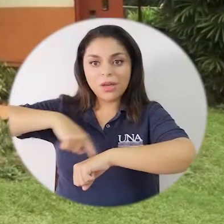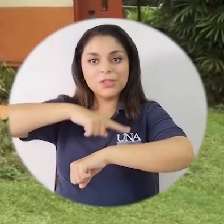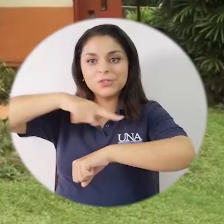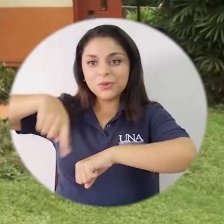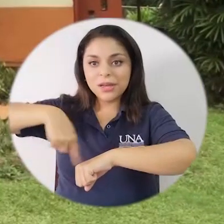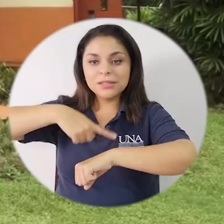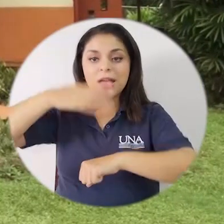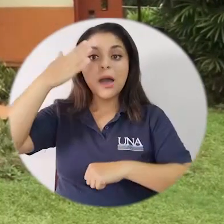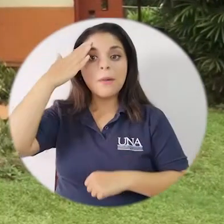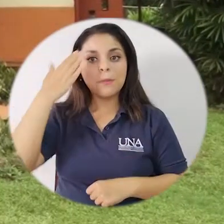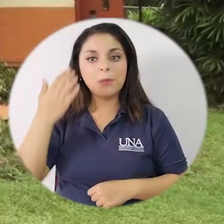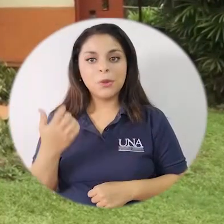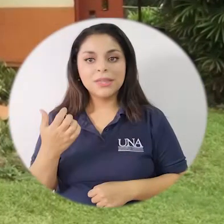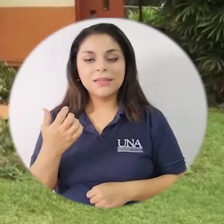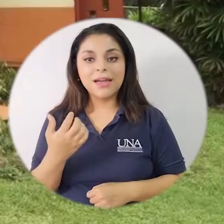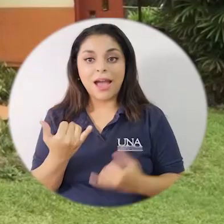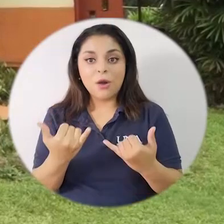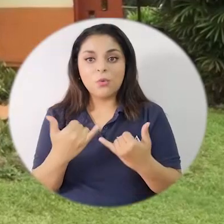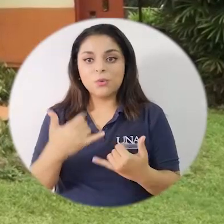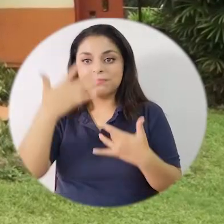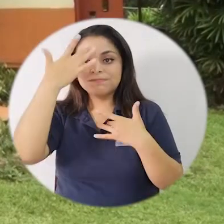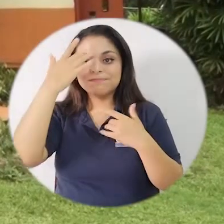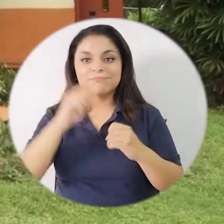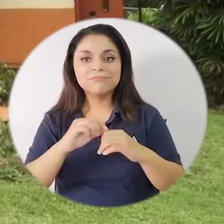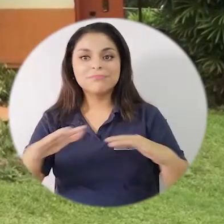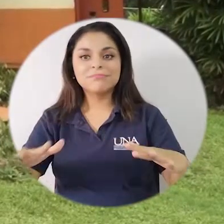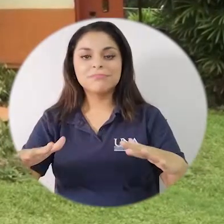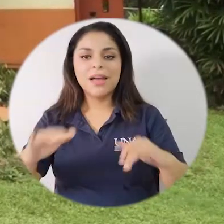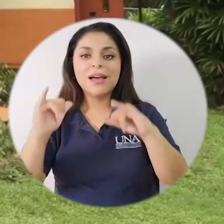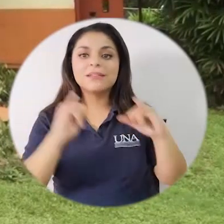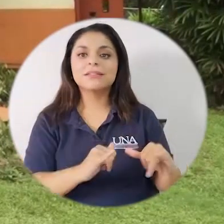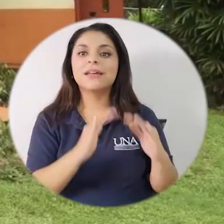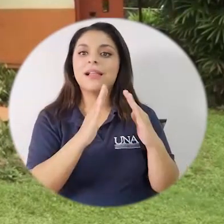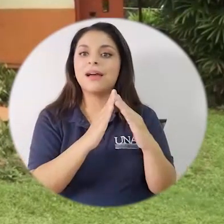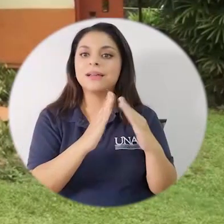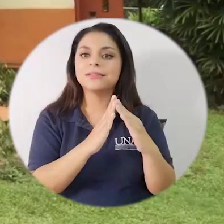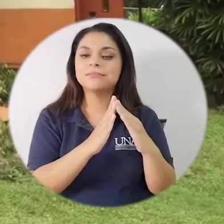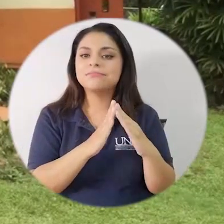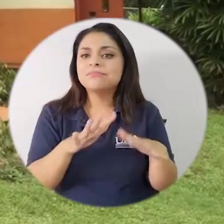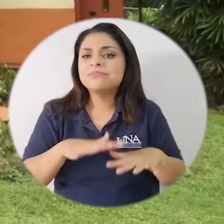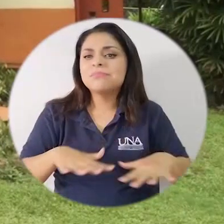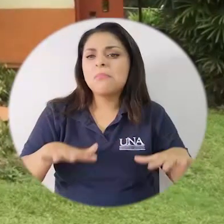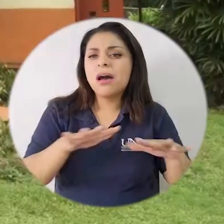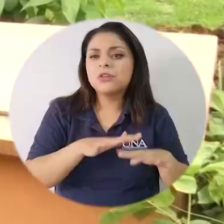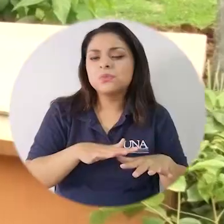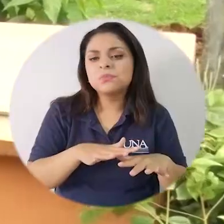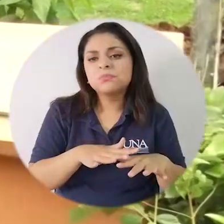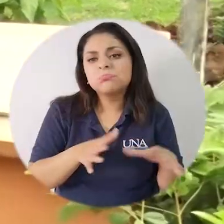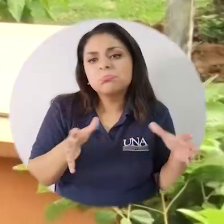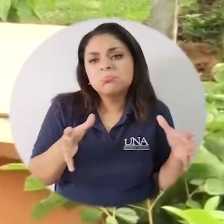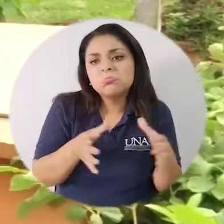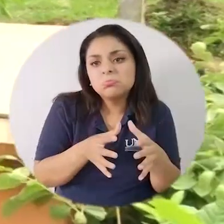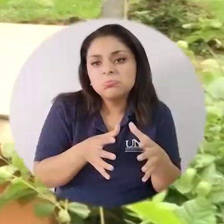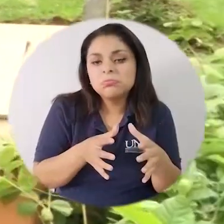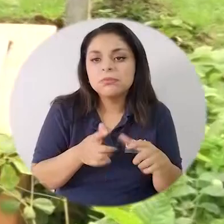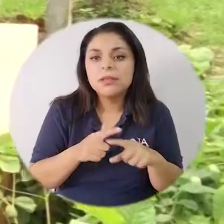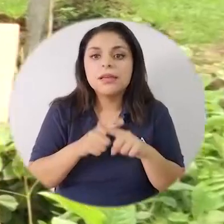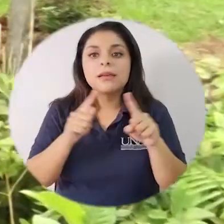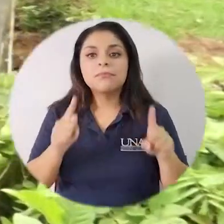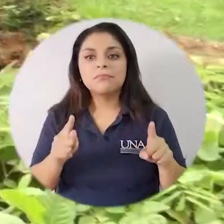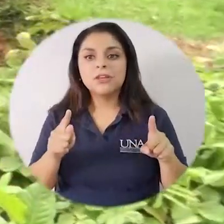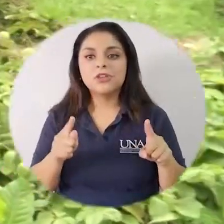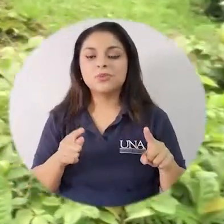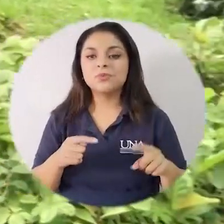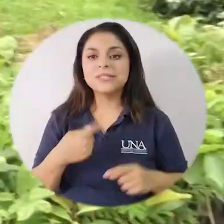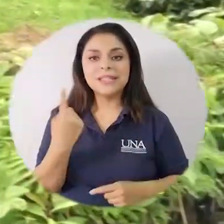porque si lo vemos, en pandemia estamos en casa, el espacio para movernos es pequeño. Entonces, si estamos en